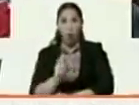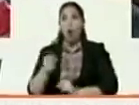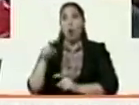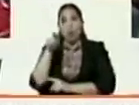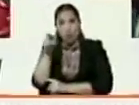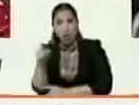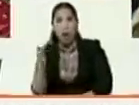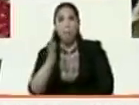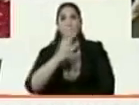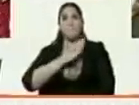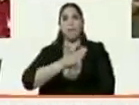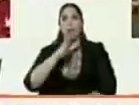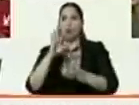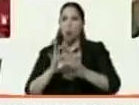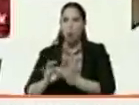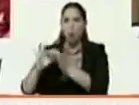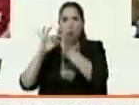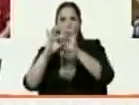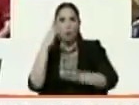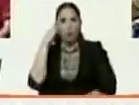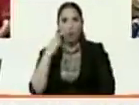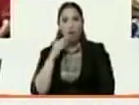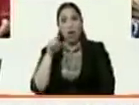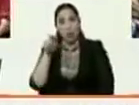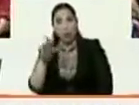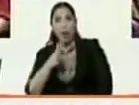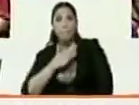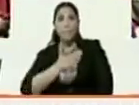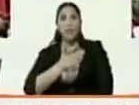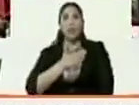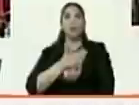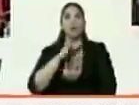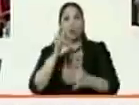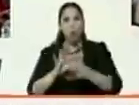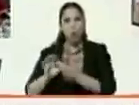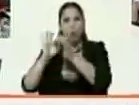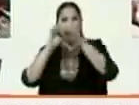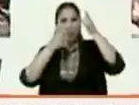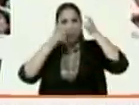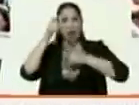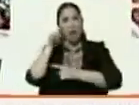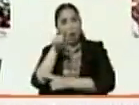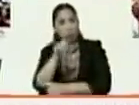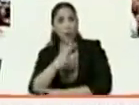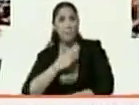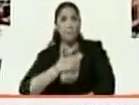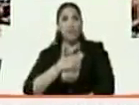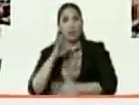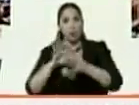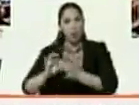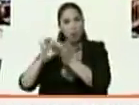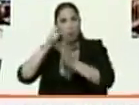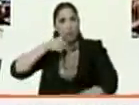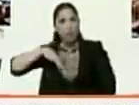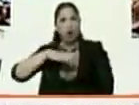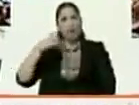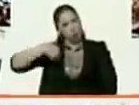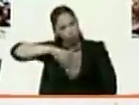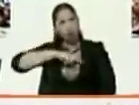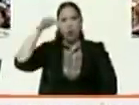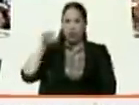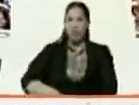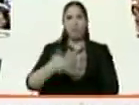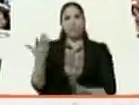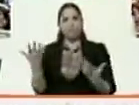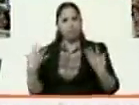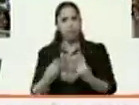a mí nos unió a Bolívar, a usted y a mí nos unió Chávez, a usted y a mí nos unió el pueblo, y aquí estamos para que